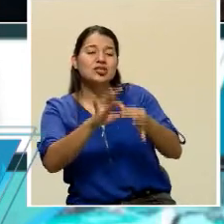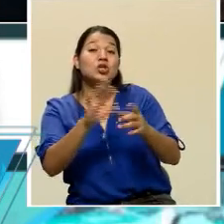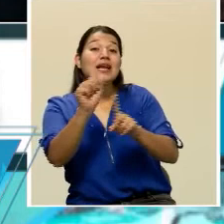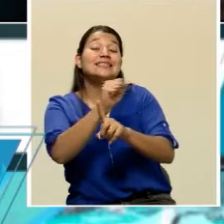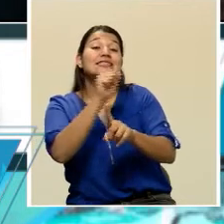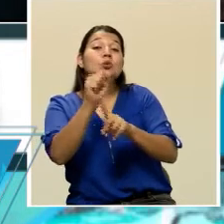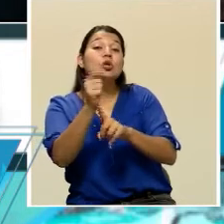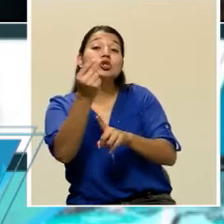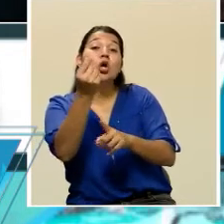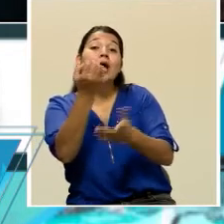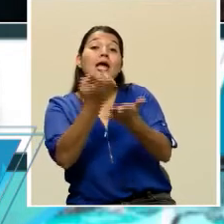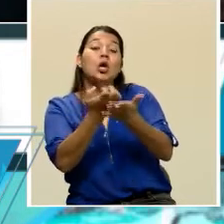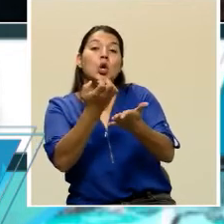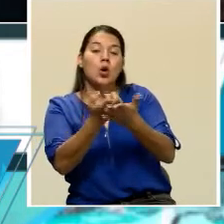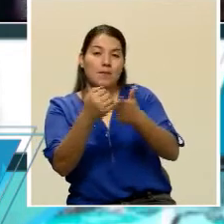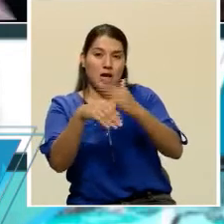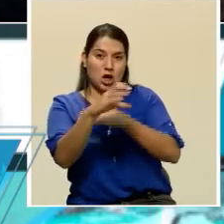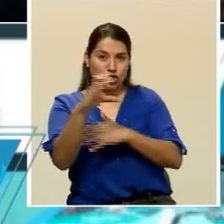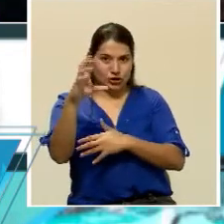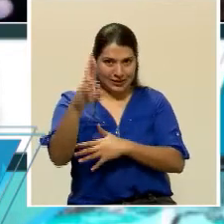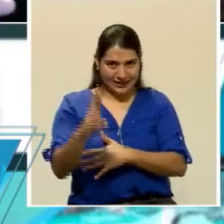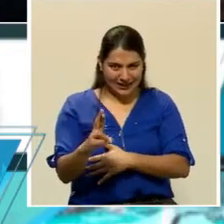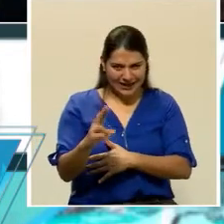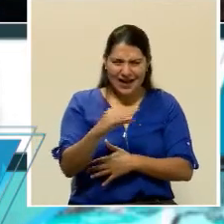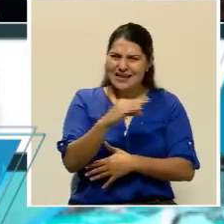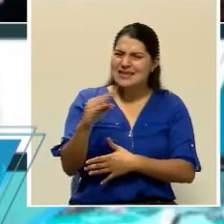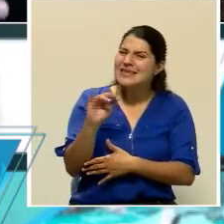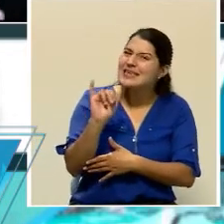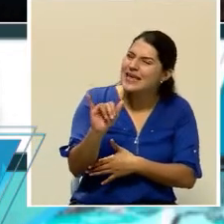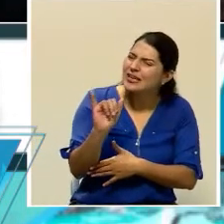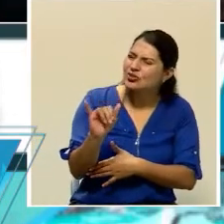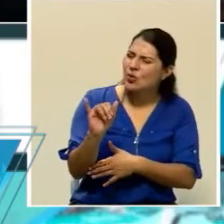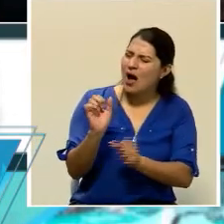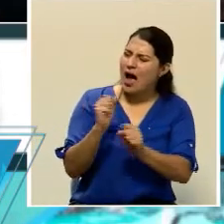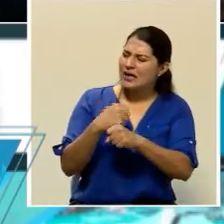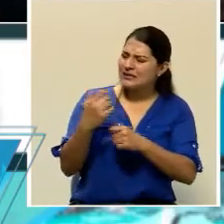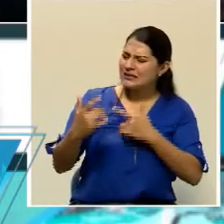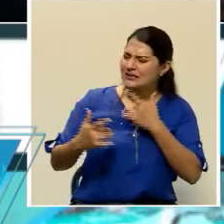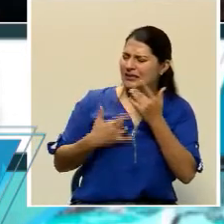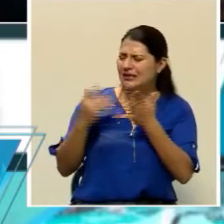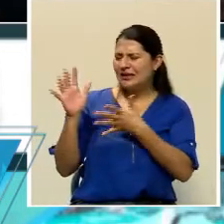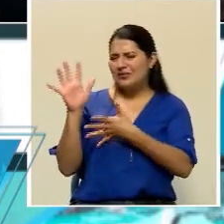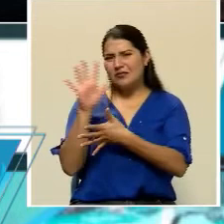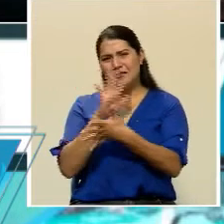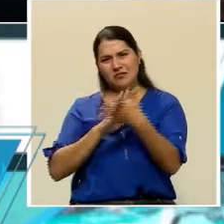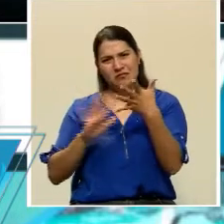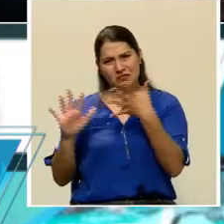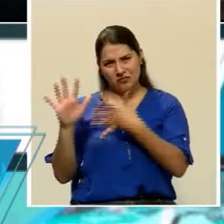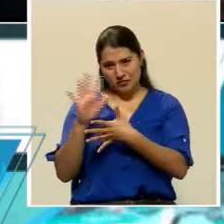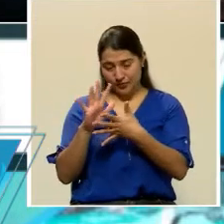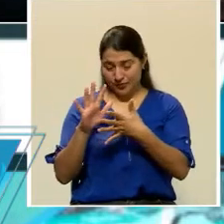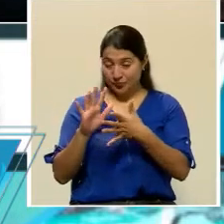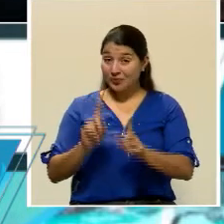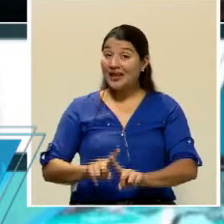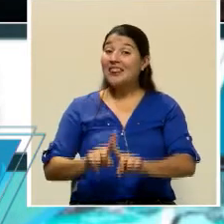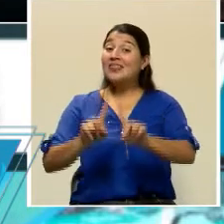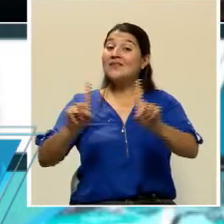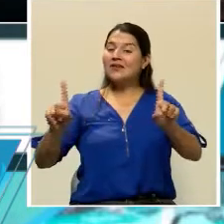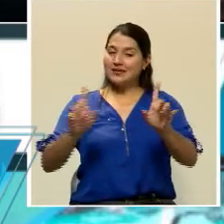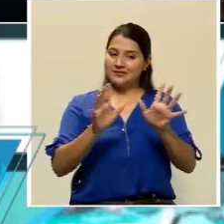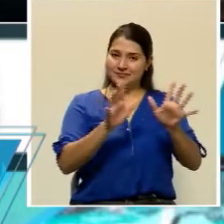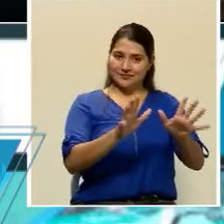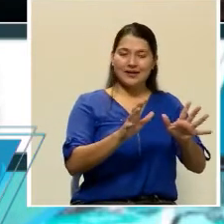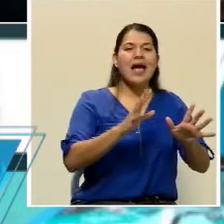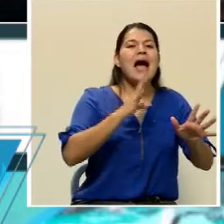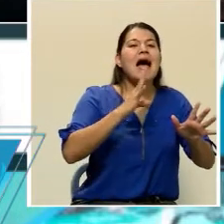finanzas públicas. Y aquí se genera una especie de confusión. Una cosa es hablar del